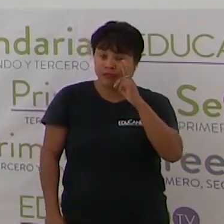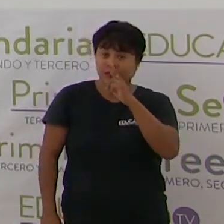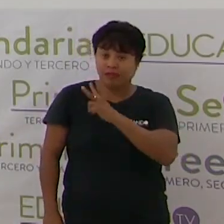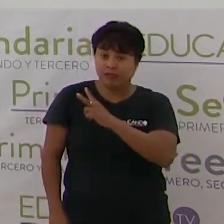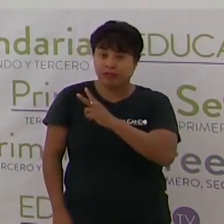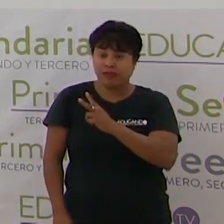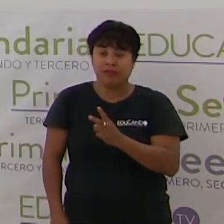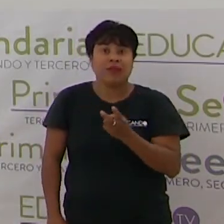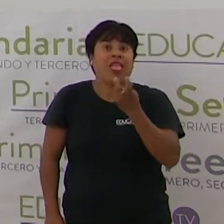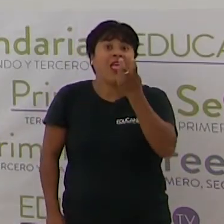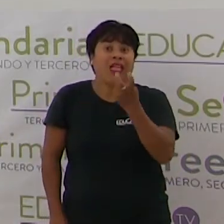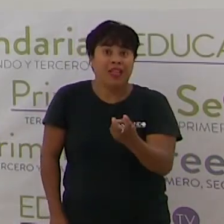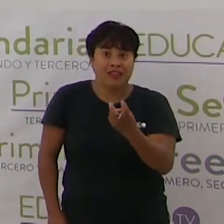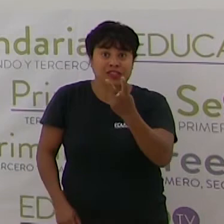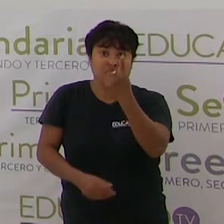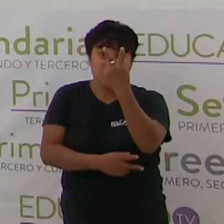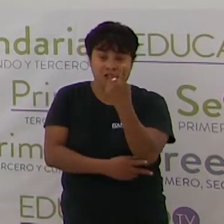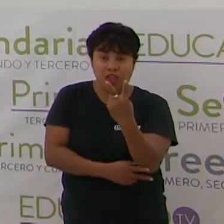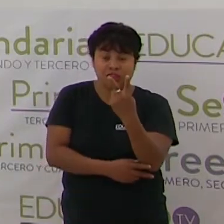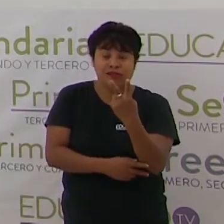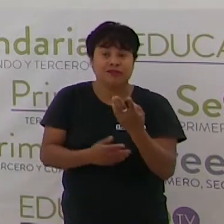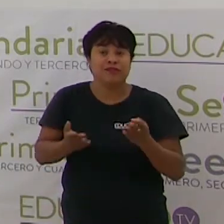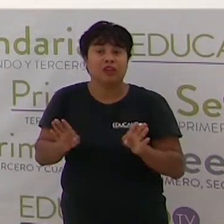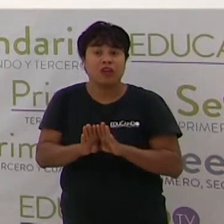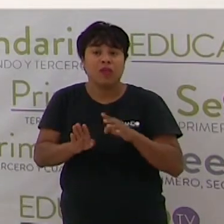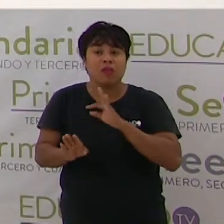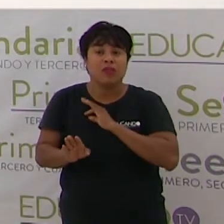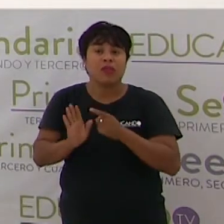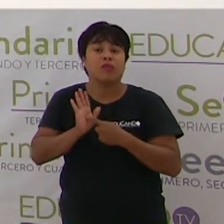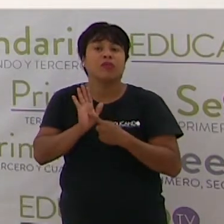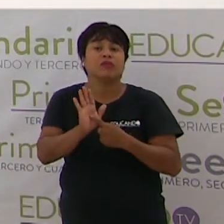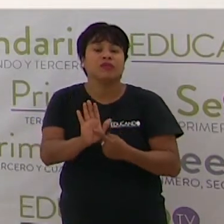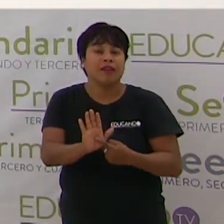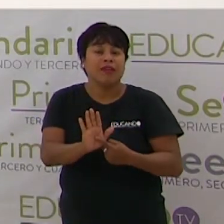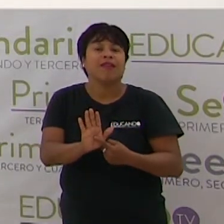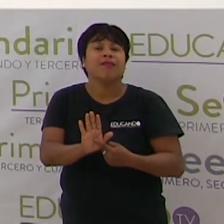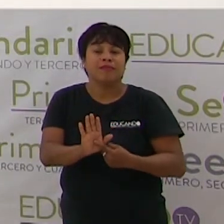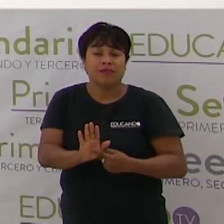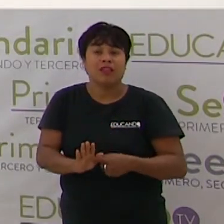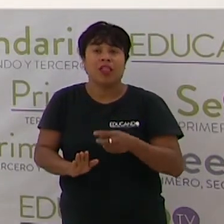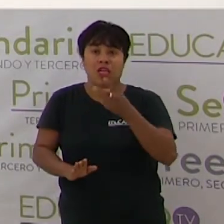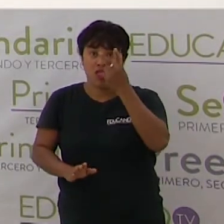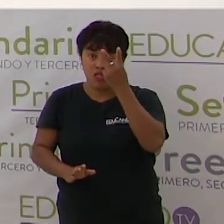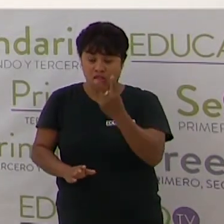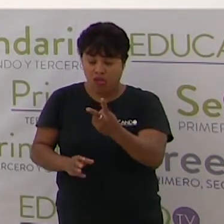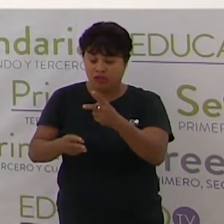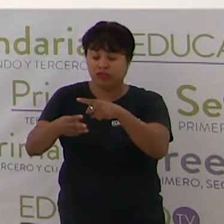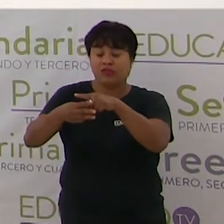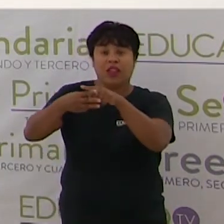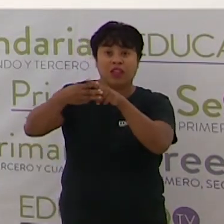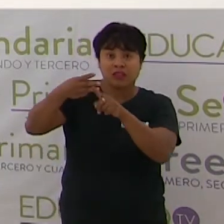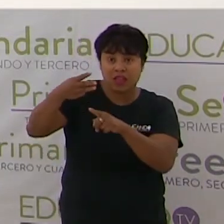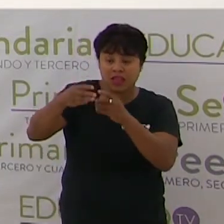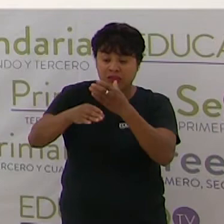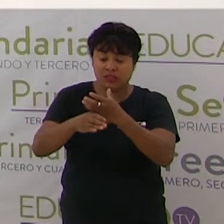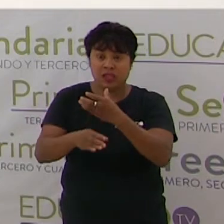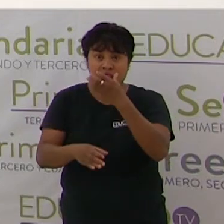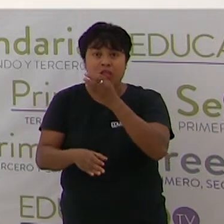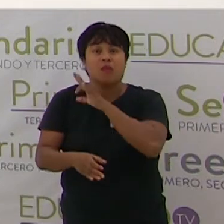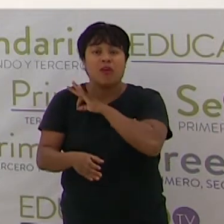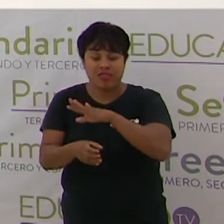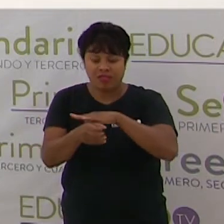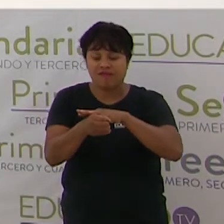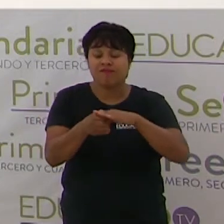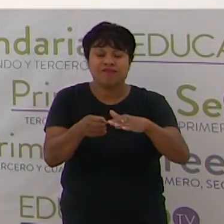con esto, ¿qué puedo demostrar, niñas y niños? Que con 2/3 partes de un cilindro puedo